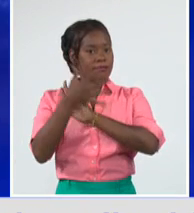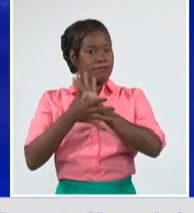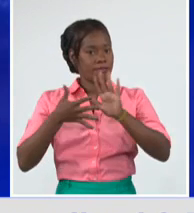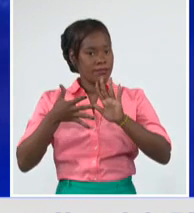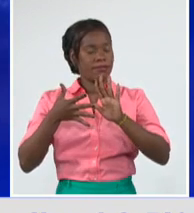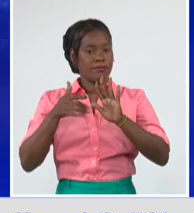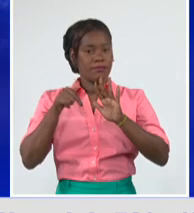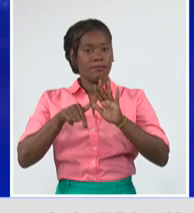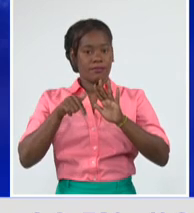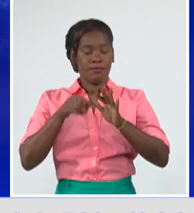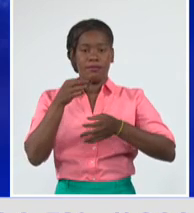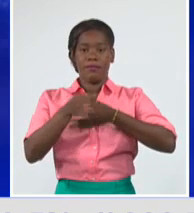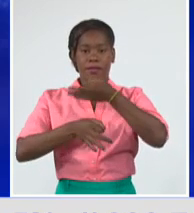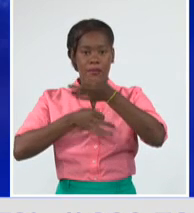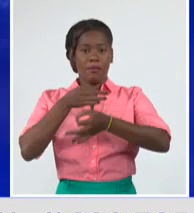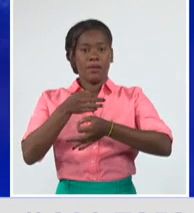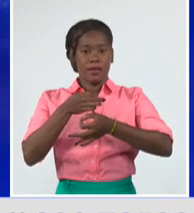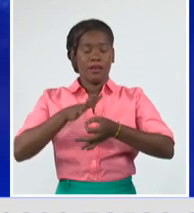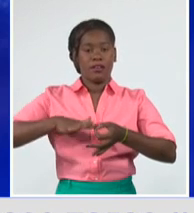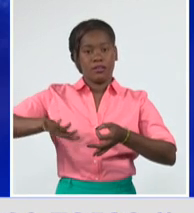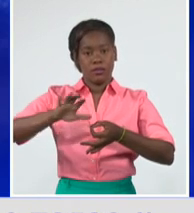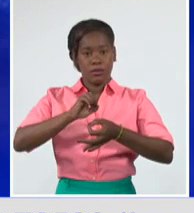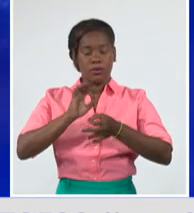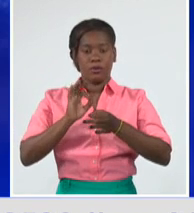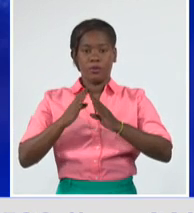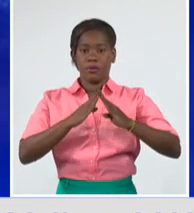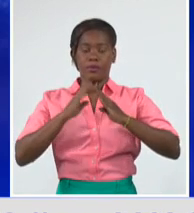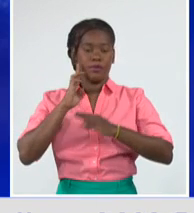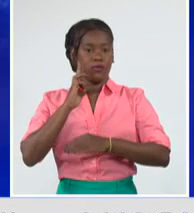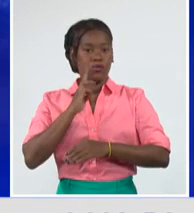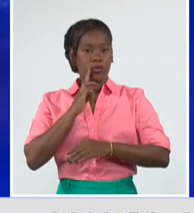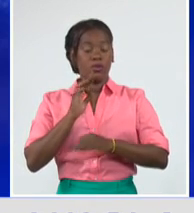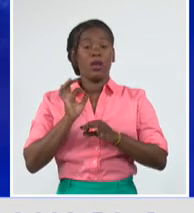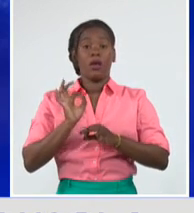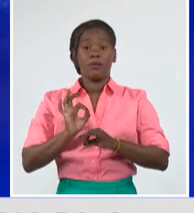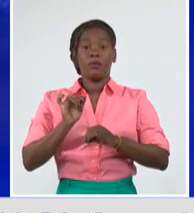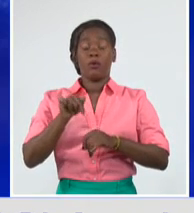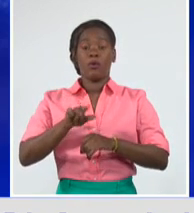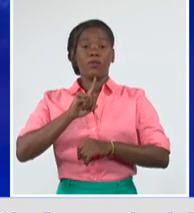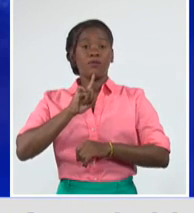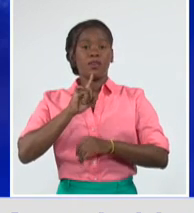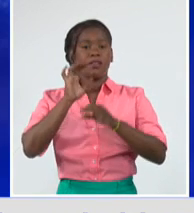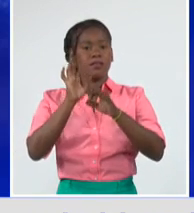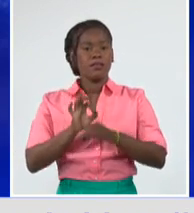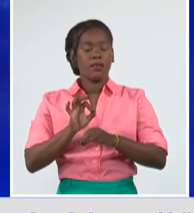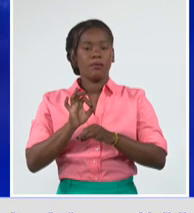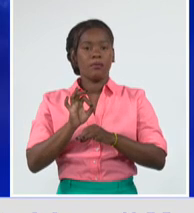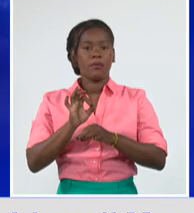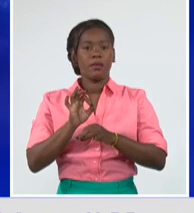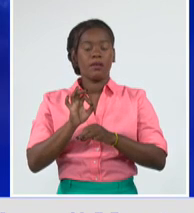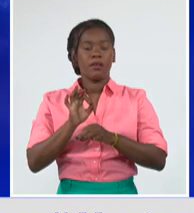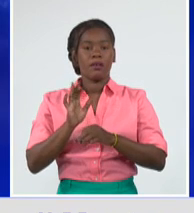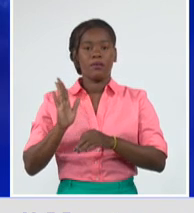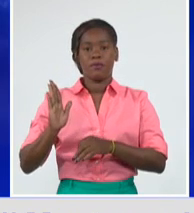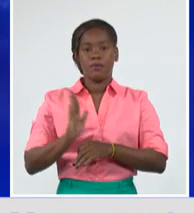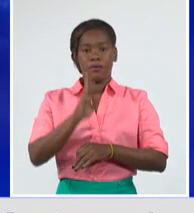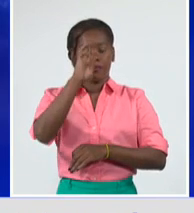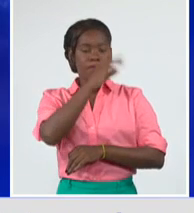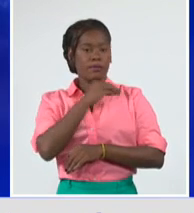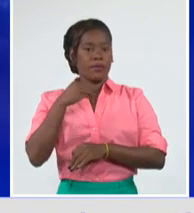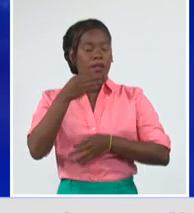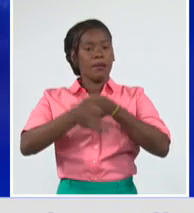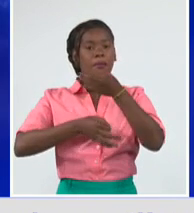la doctora Lisette, que como ya es frecuente todas las semanas viene a profundizar sobre un tema que todos los